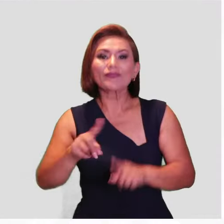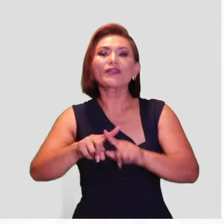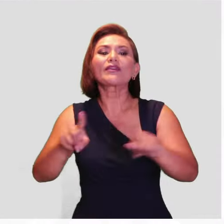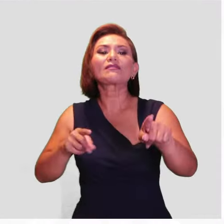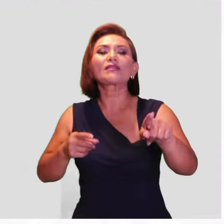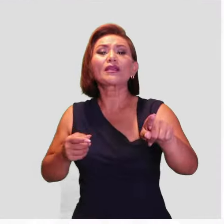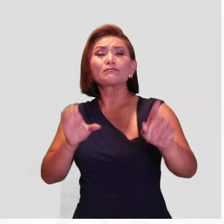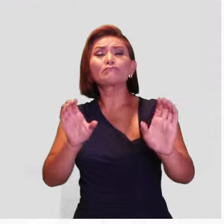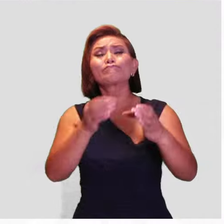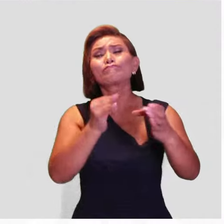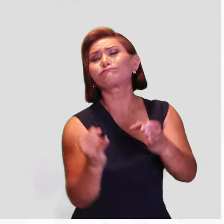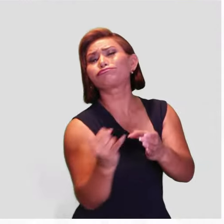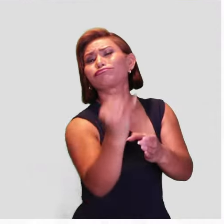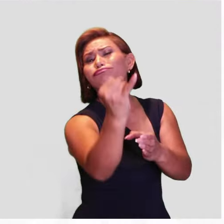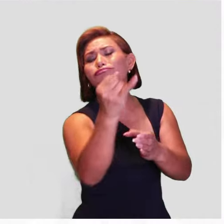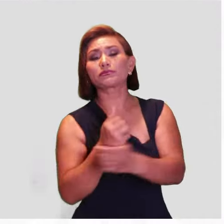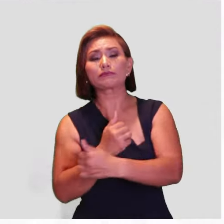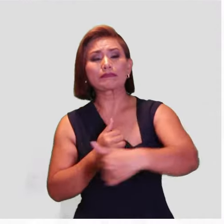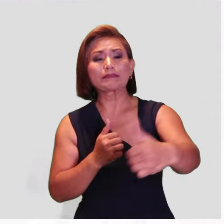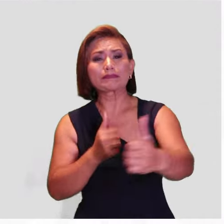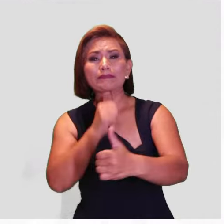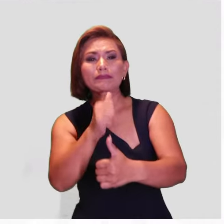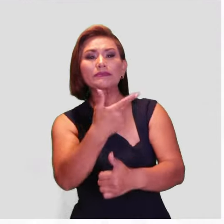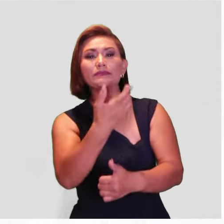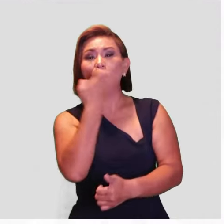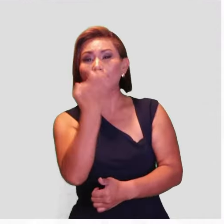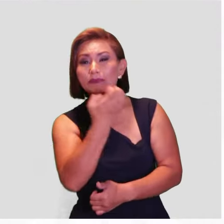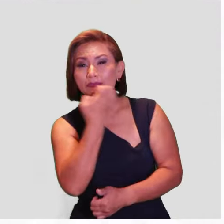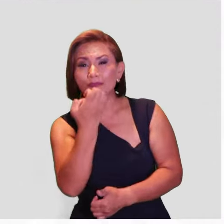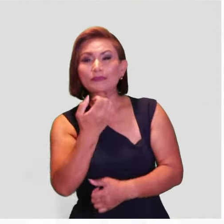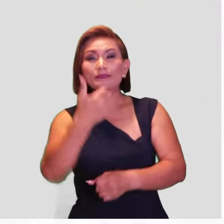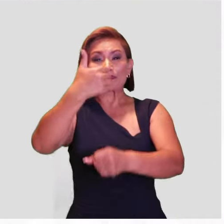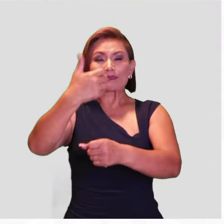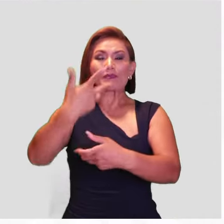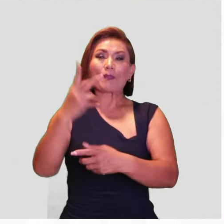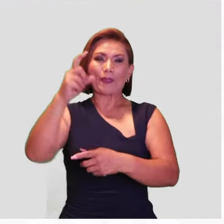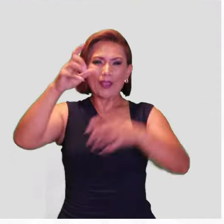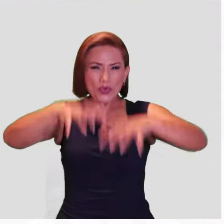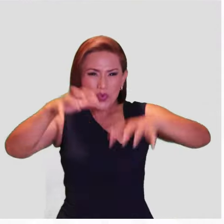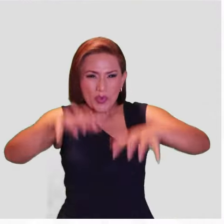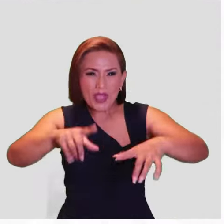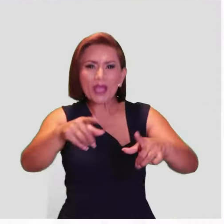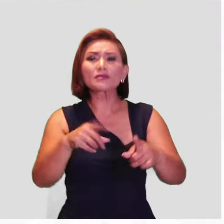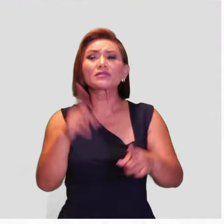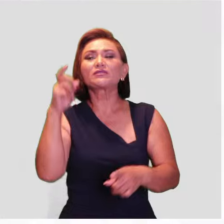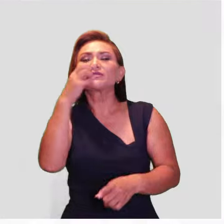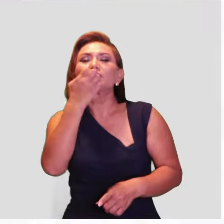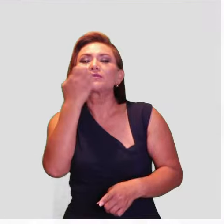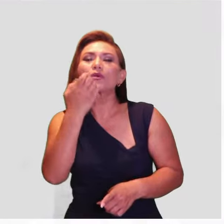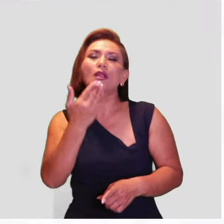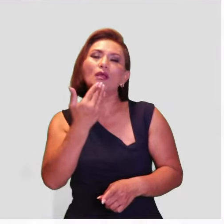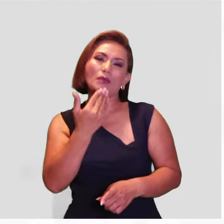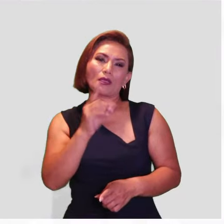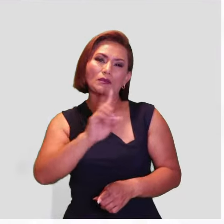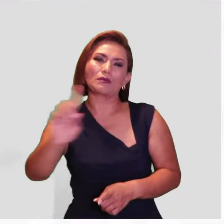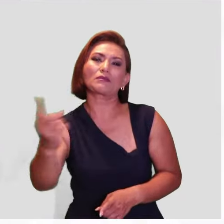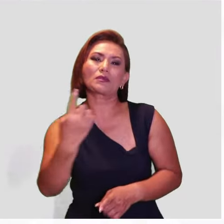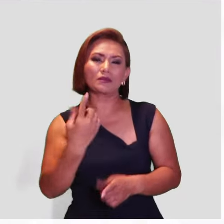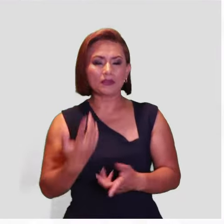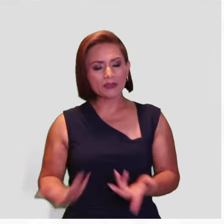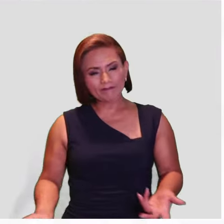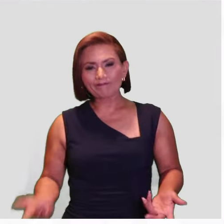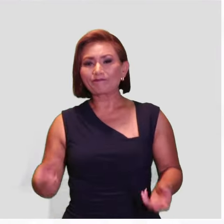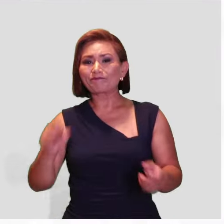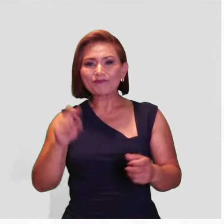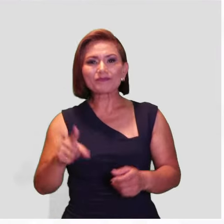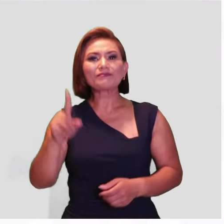estado, dificultando el trayecto de niñas y niños que acuden a la escuela en época de lluvias. Le duele la carencia de los objetivos y de los servicios públicos